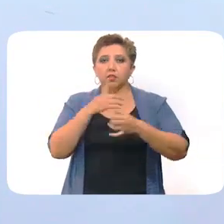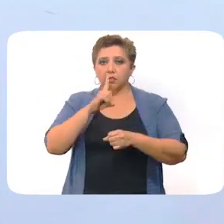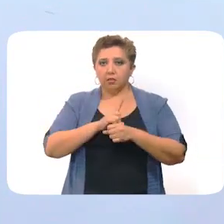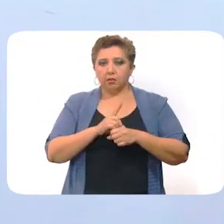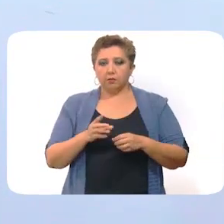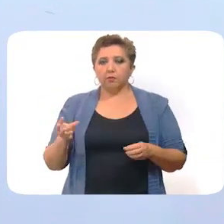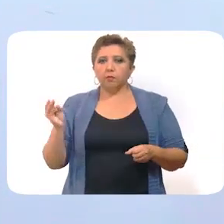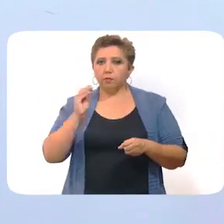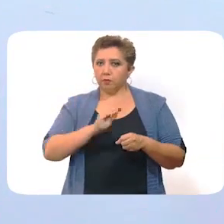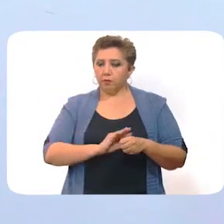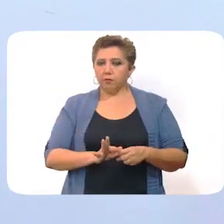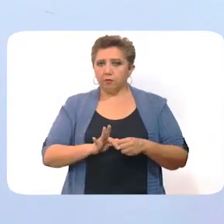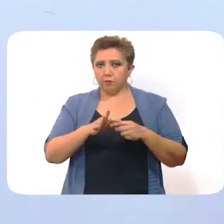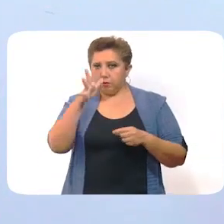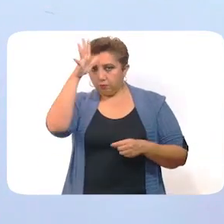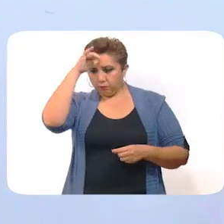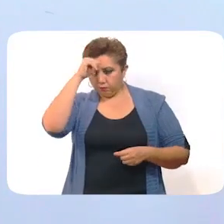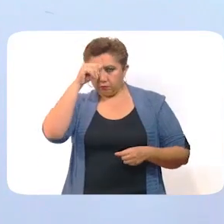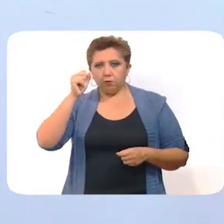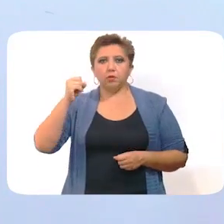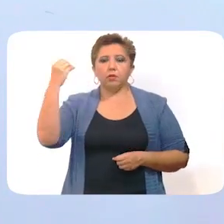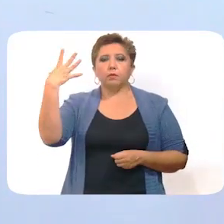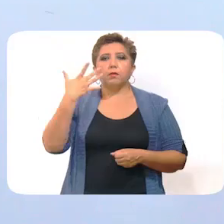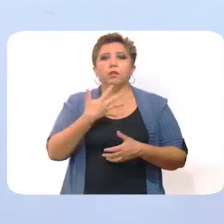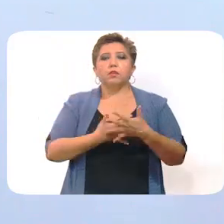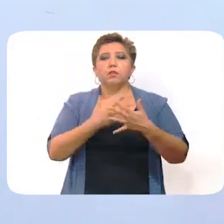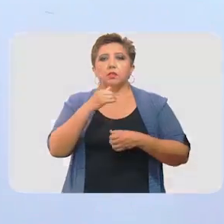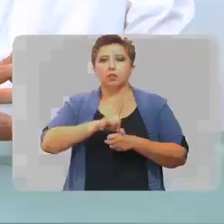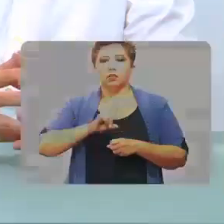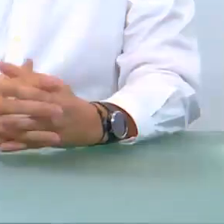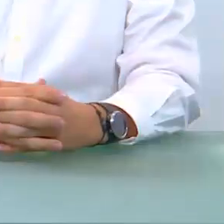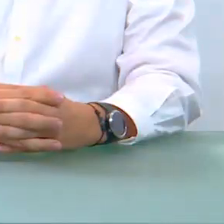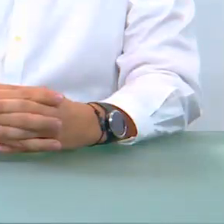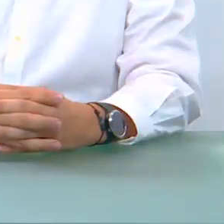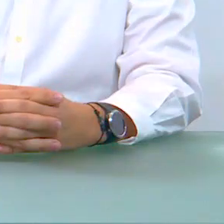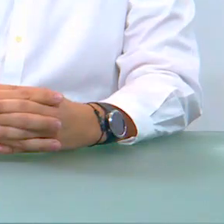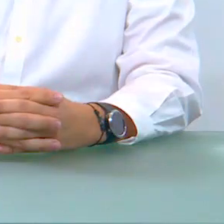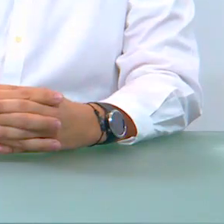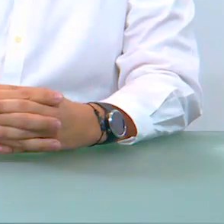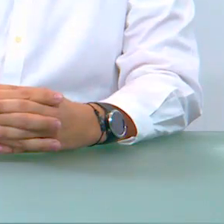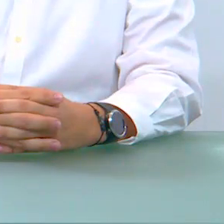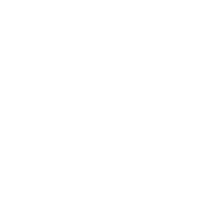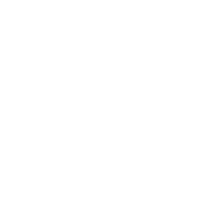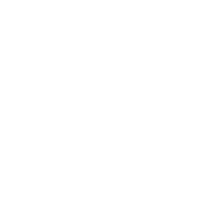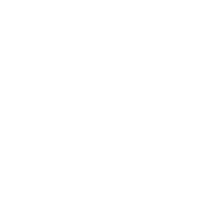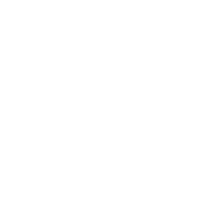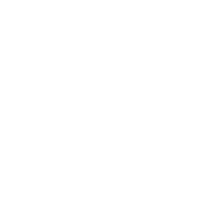fechas de presentación con el semáforo quincenal del gobierno federal. Muchas gracias.